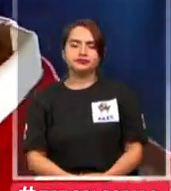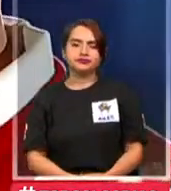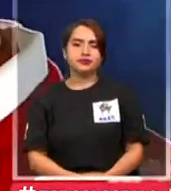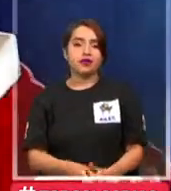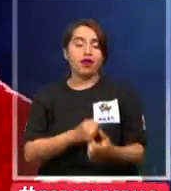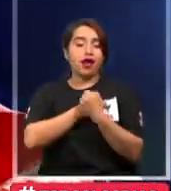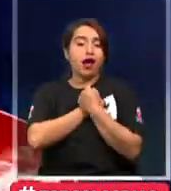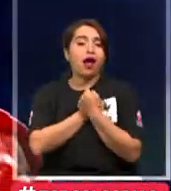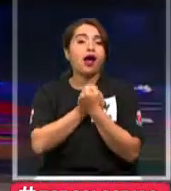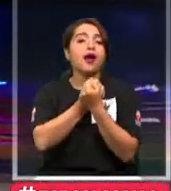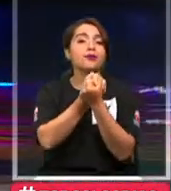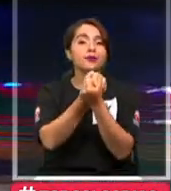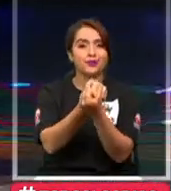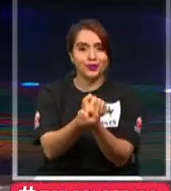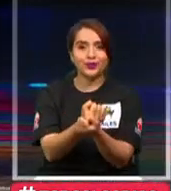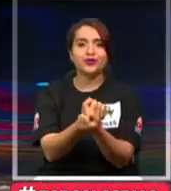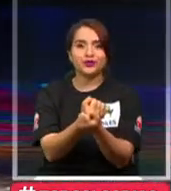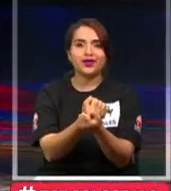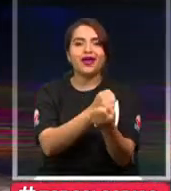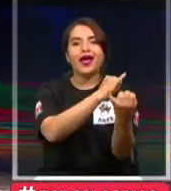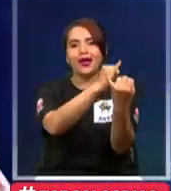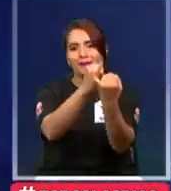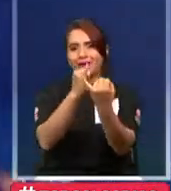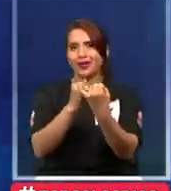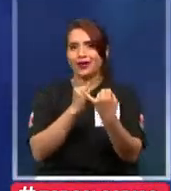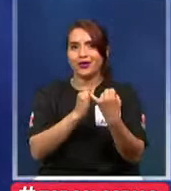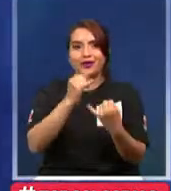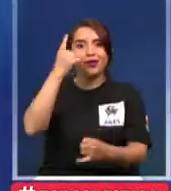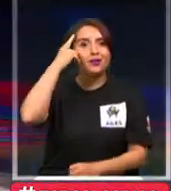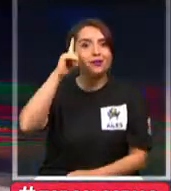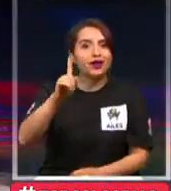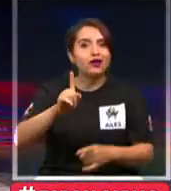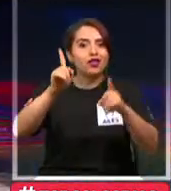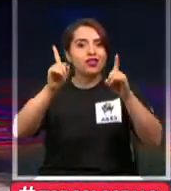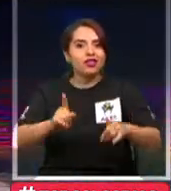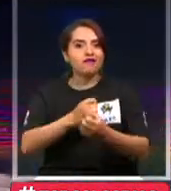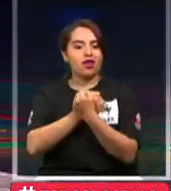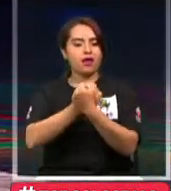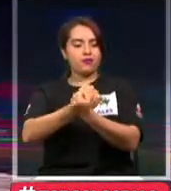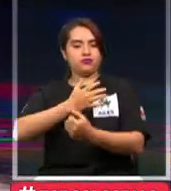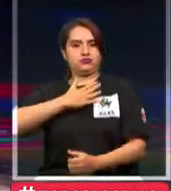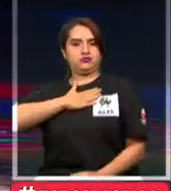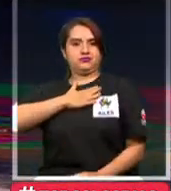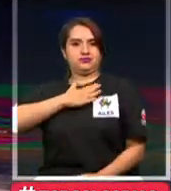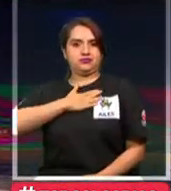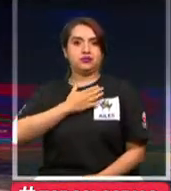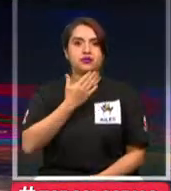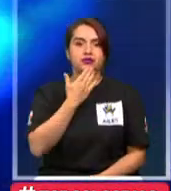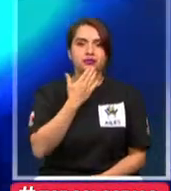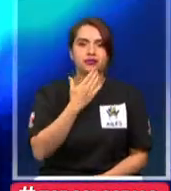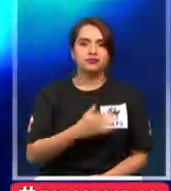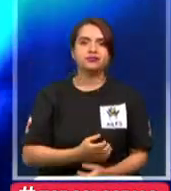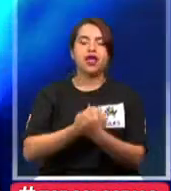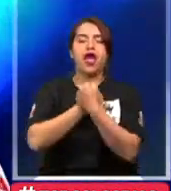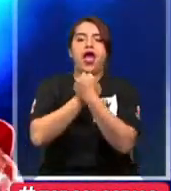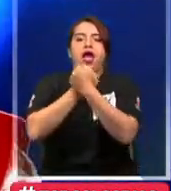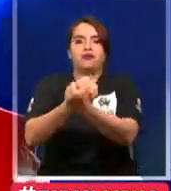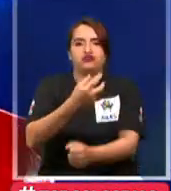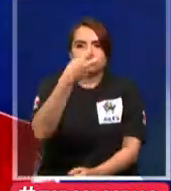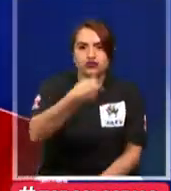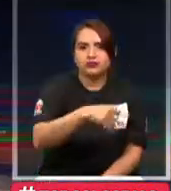amor a sus amigos, pero tienen que entregarse amor a sí mismos, quererse a sí